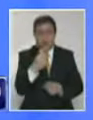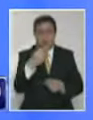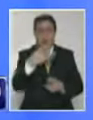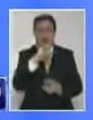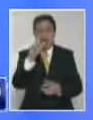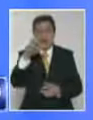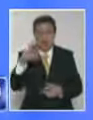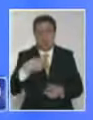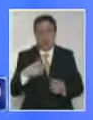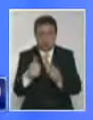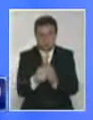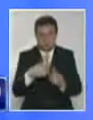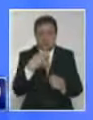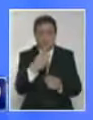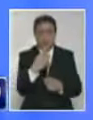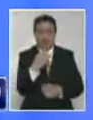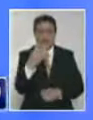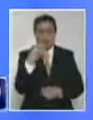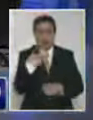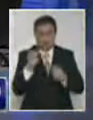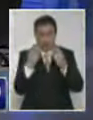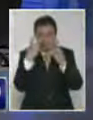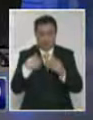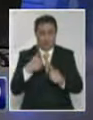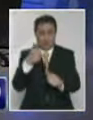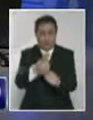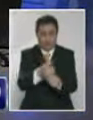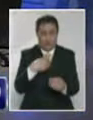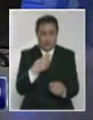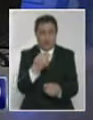sea, yo viví eso, para bien o para mal, ¿te fijas? Pero lo viví.